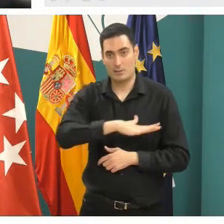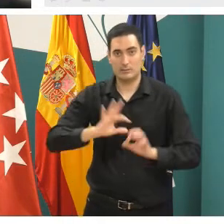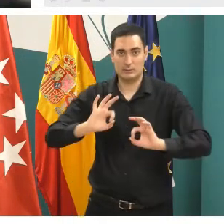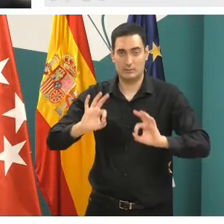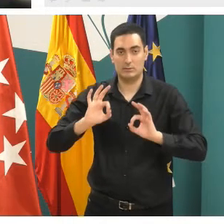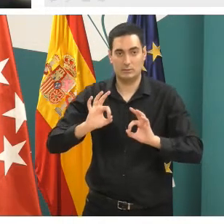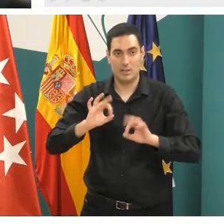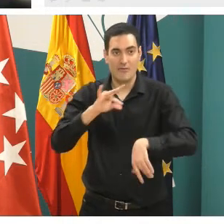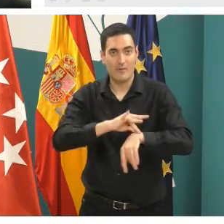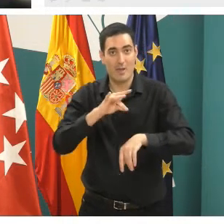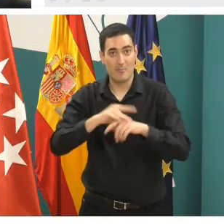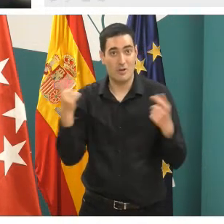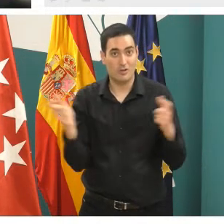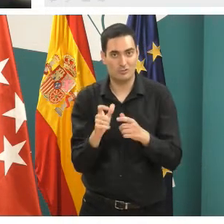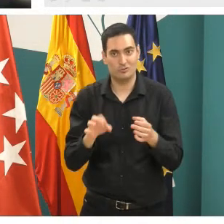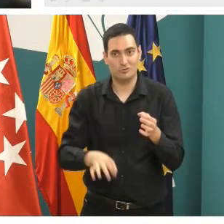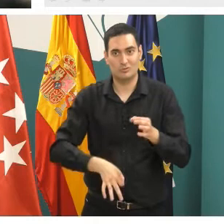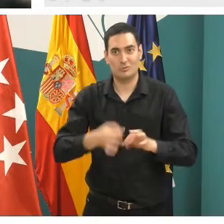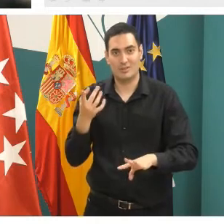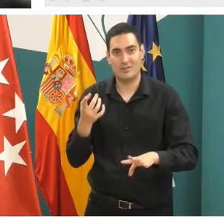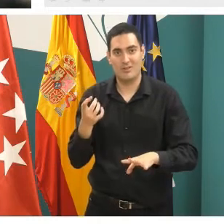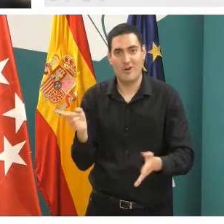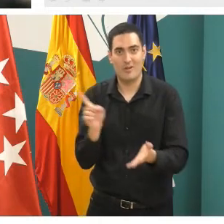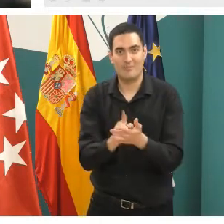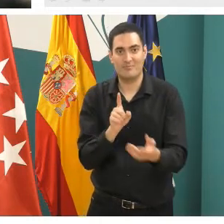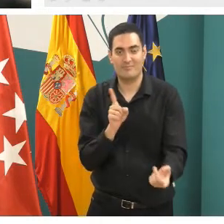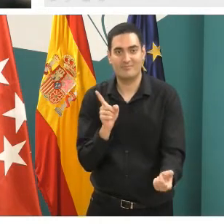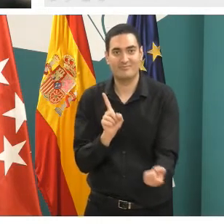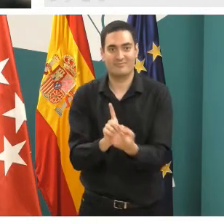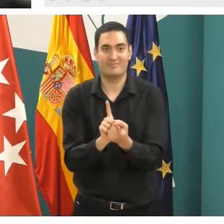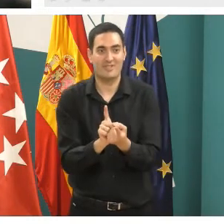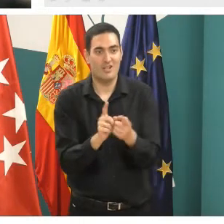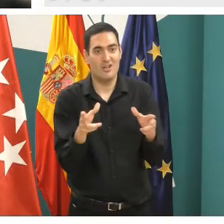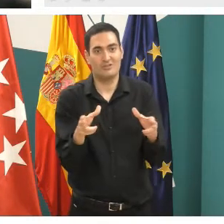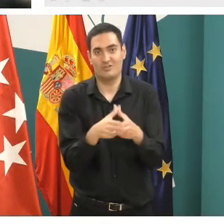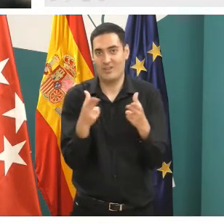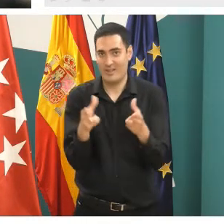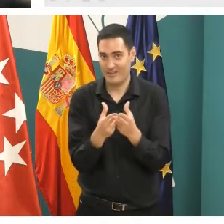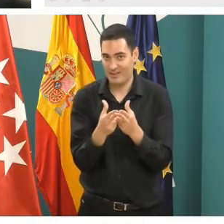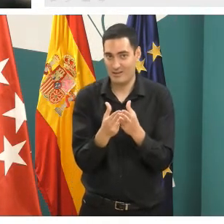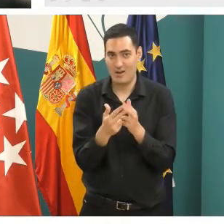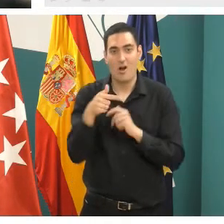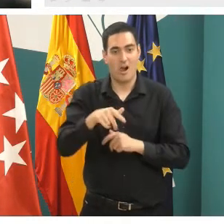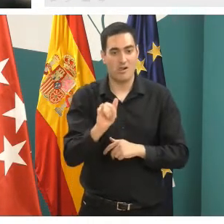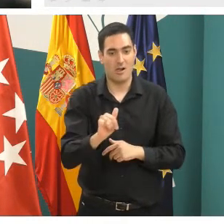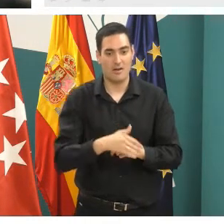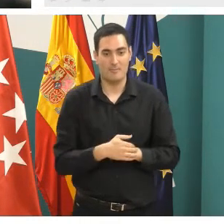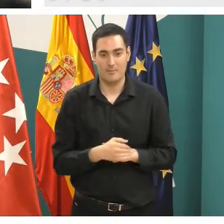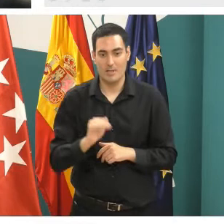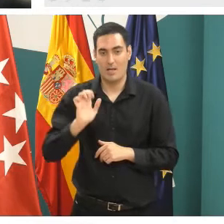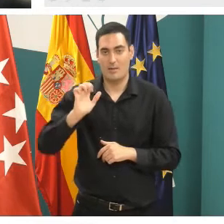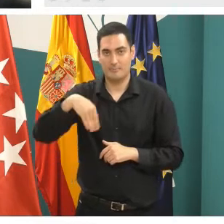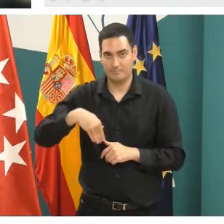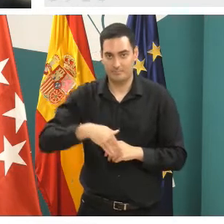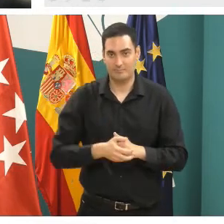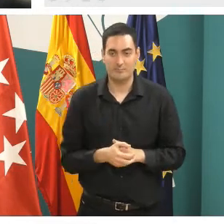respiratorias minoritarias, donde tuve la suerte de volver a coincidir con compañeras de la Sociedad de Linfangioliomyomatosis que hoy están. Me invitaron a dar